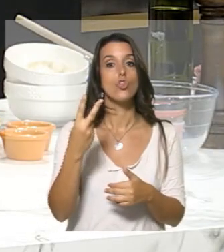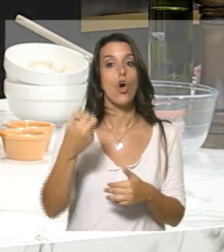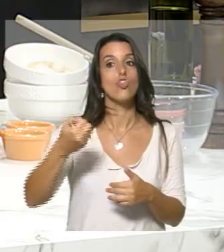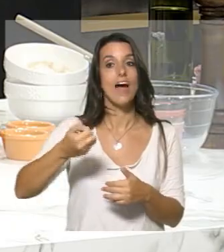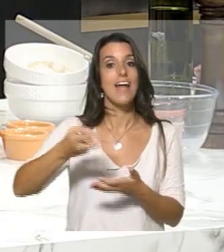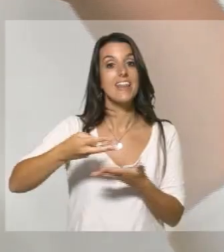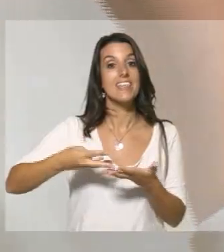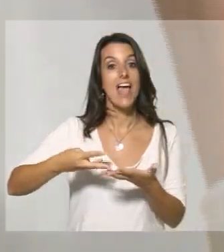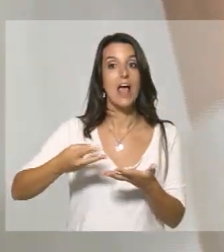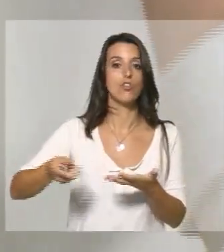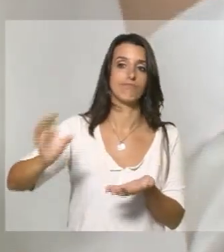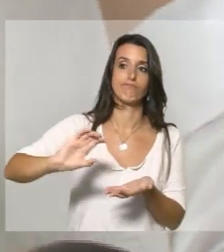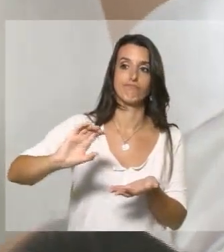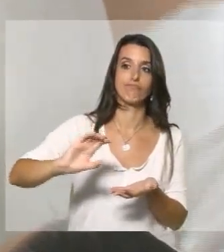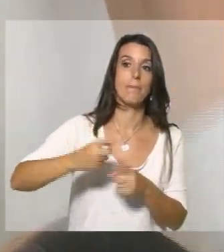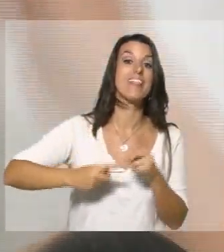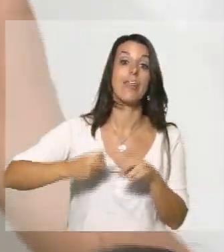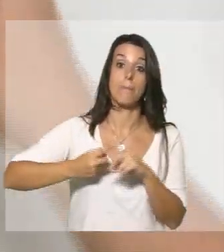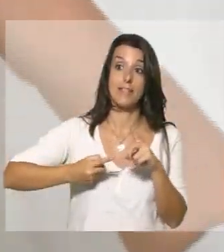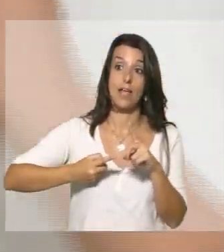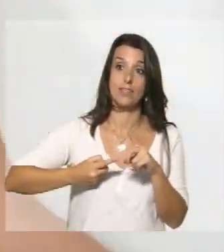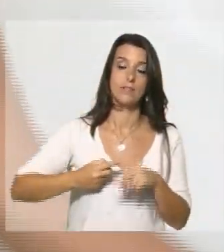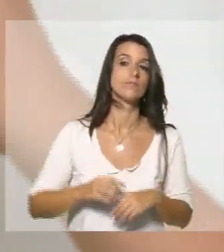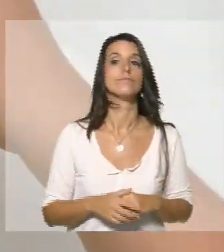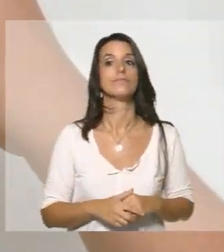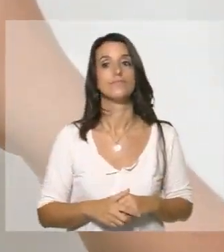harina, le agrego la mitad, mezclo.